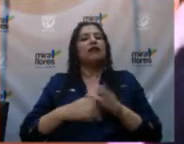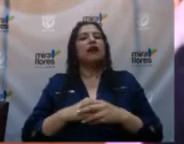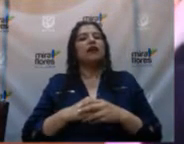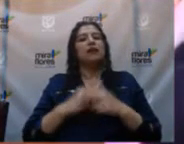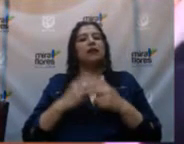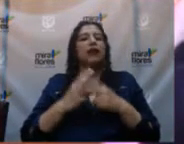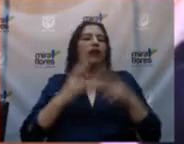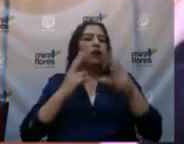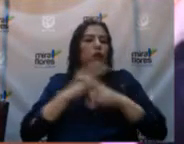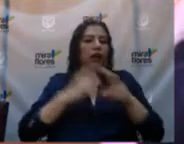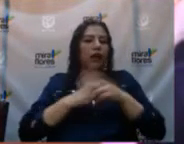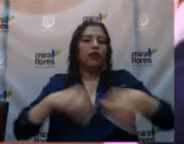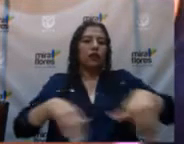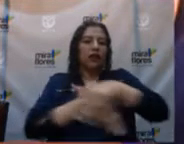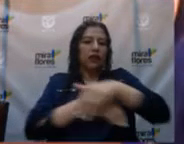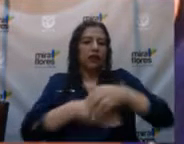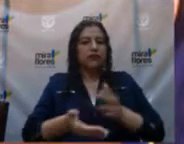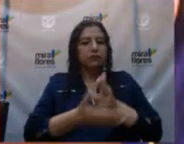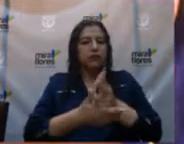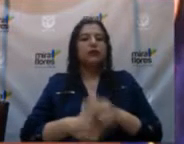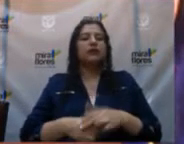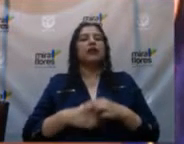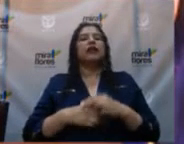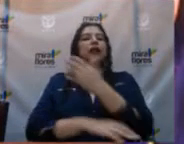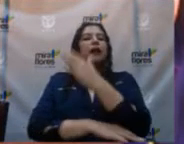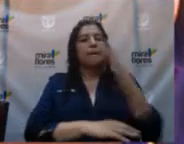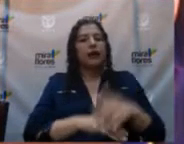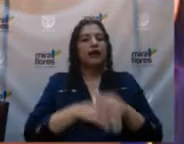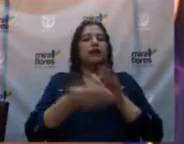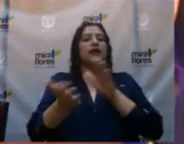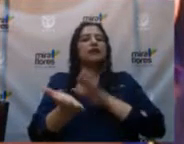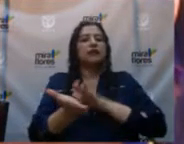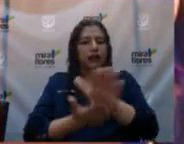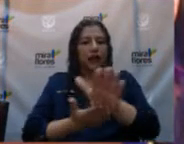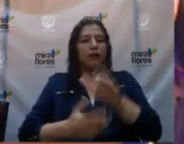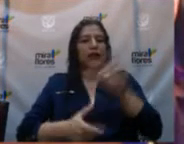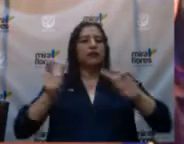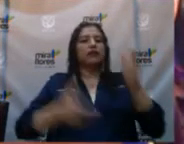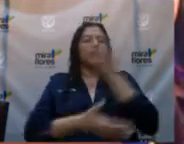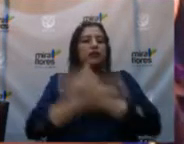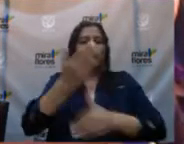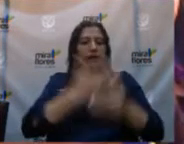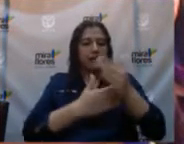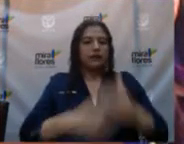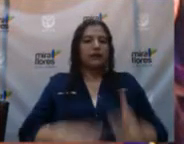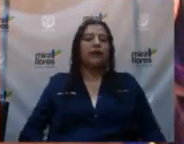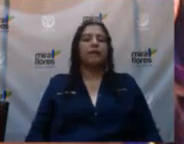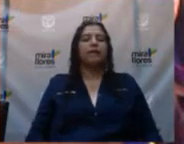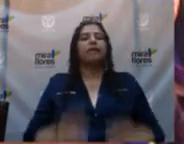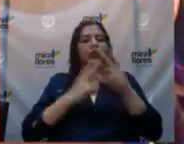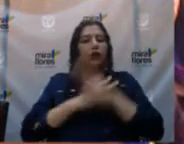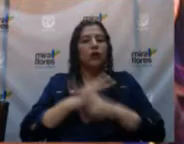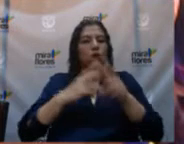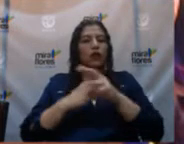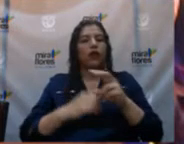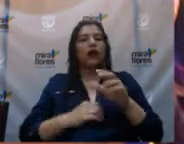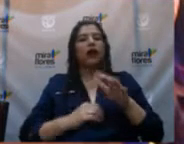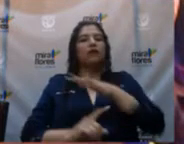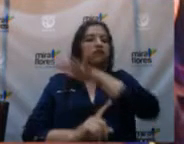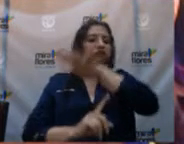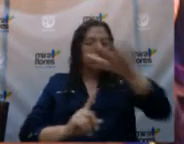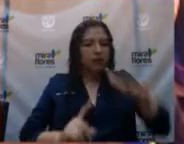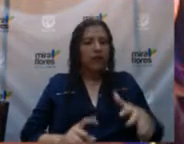de pistas, parques, rampas para discapacitados, cuidar el medio